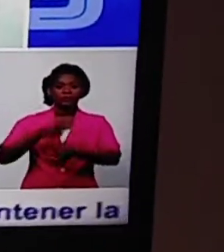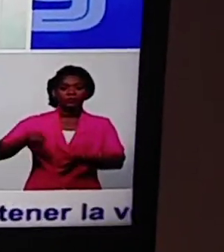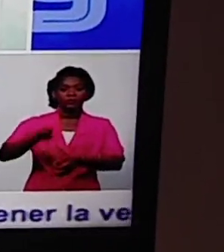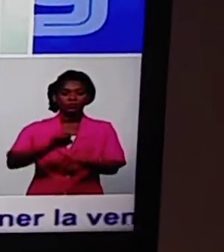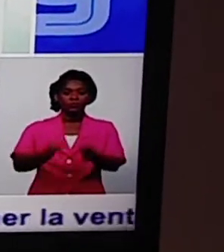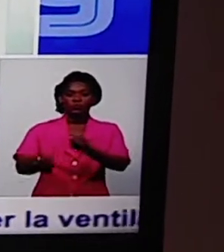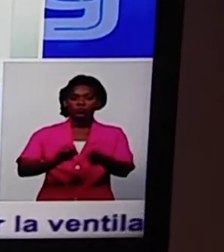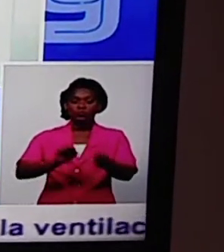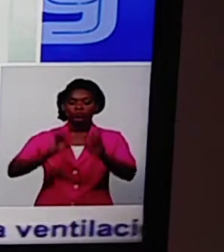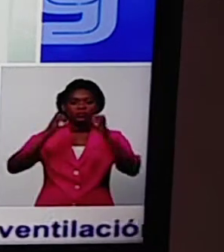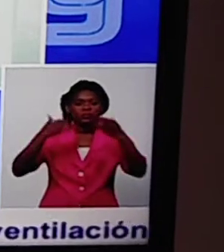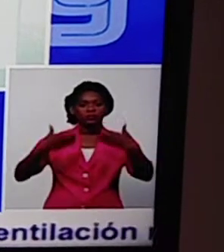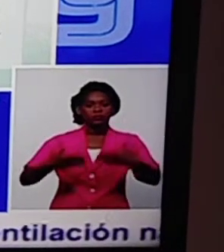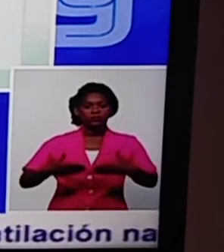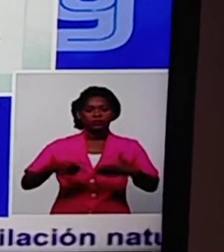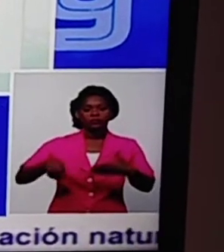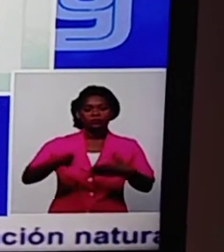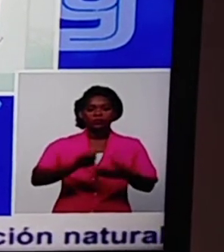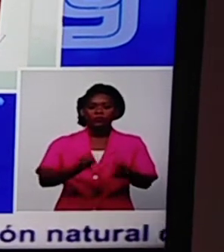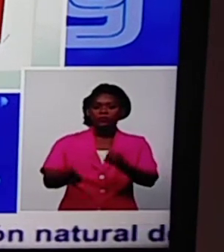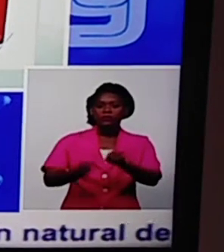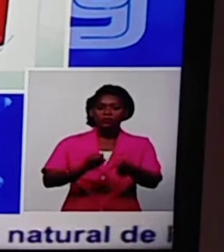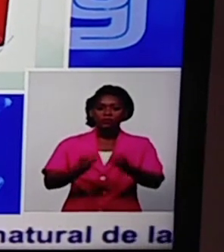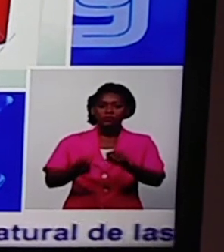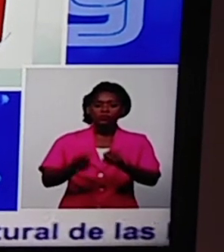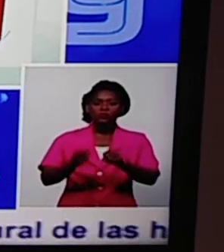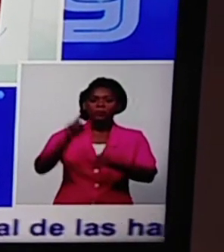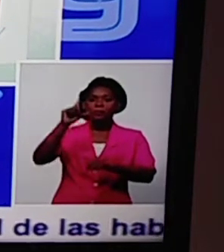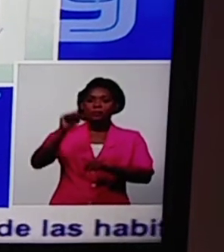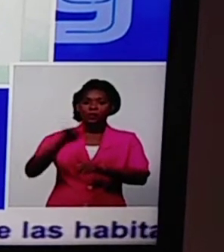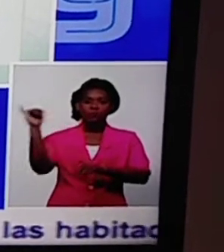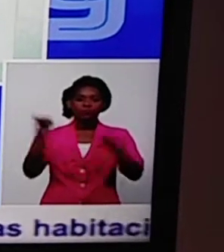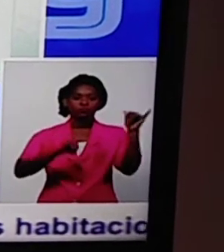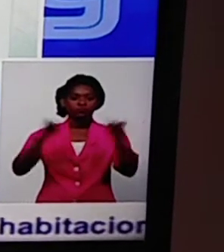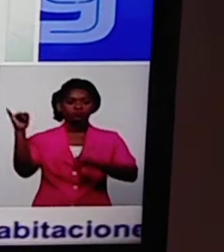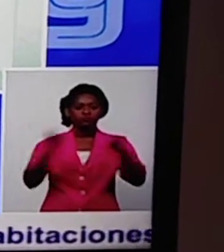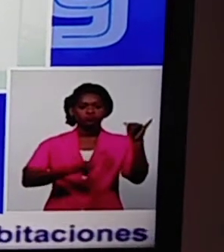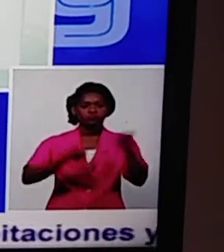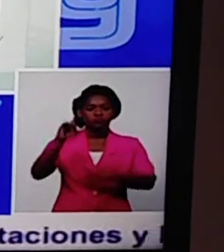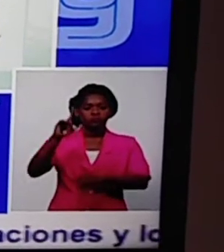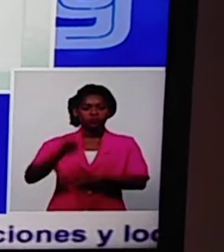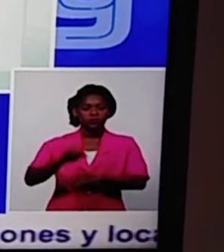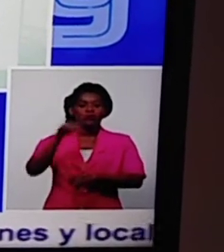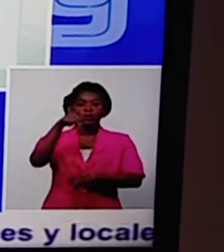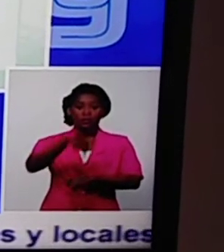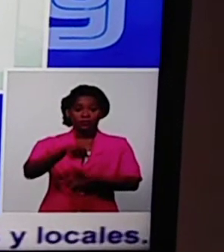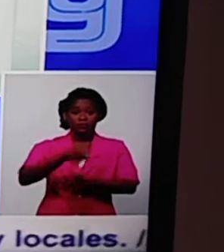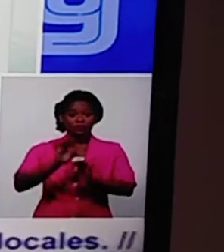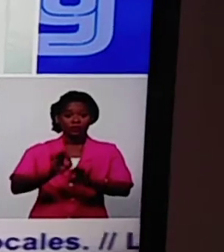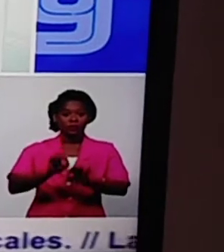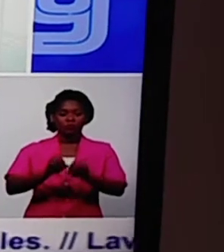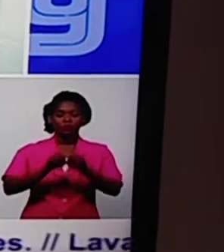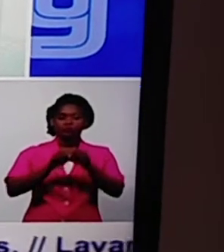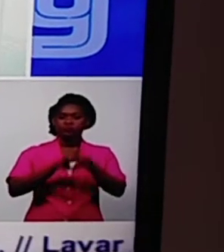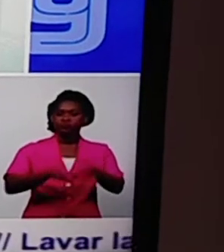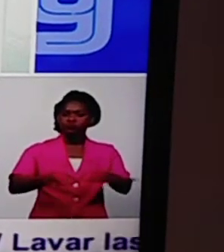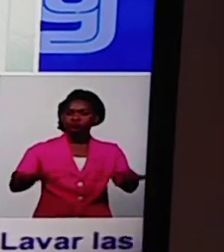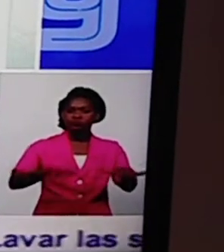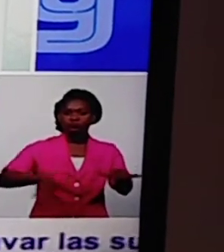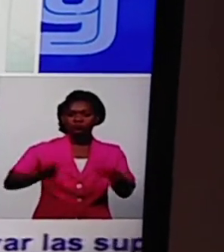lo que atrae nominado en el número de el número de casos